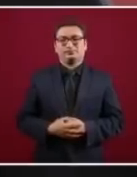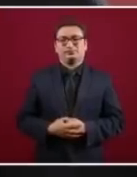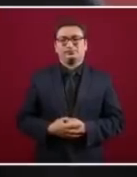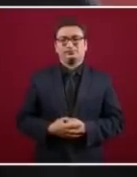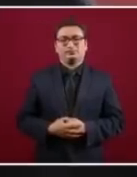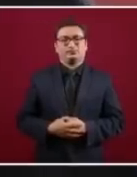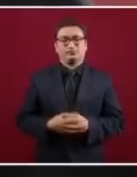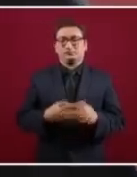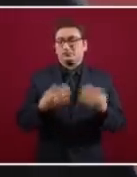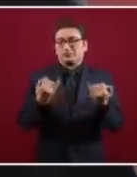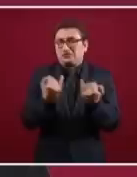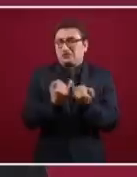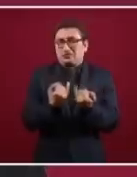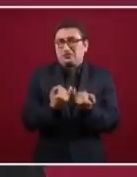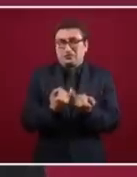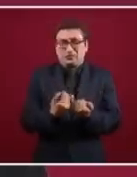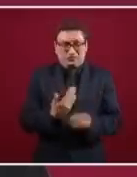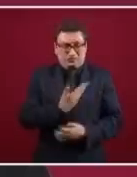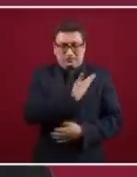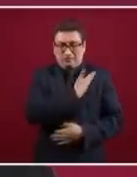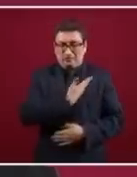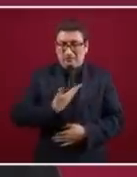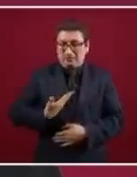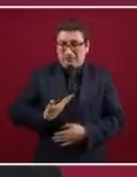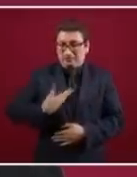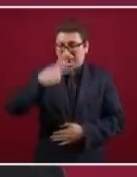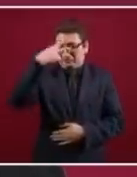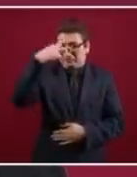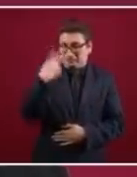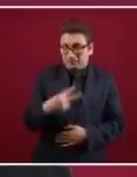el presidente de mexico tiene sus opiniones